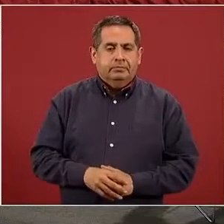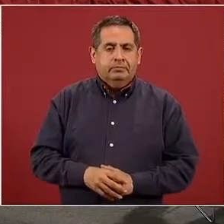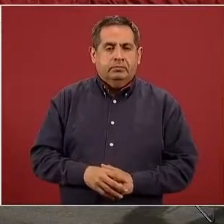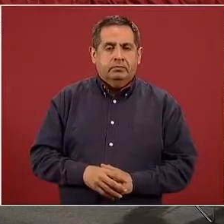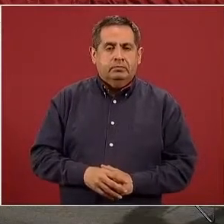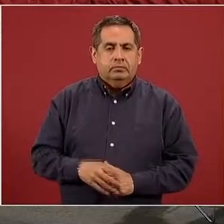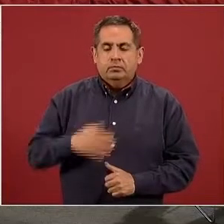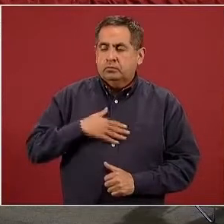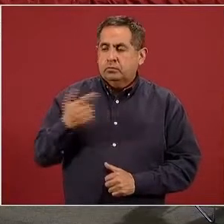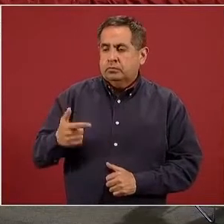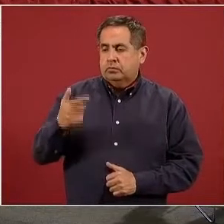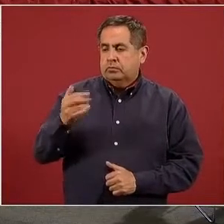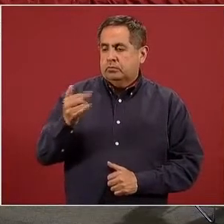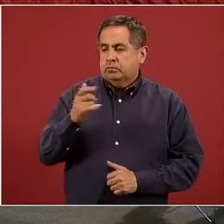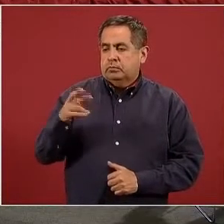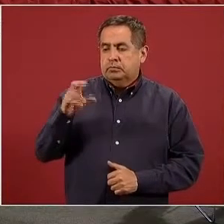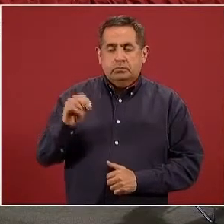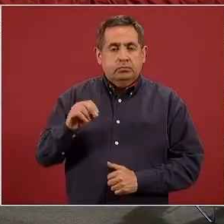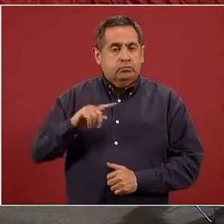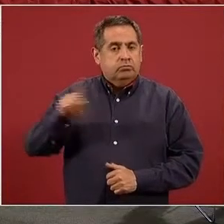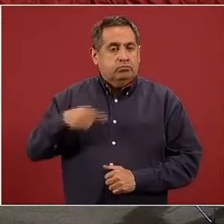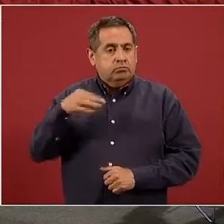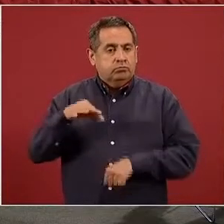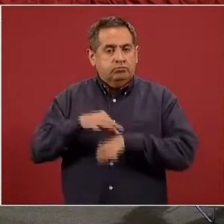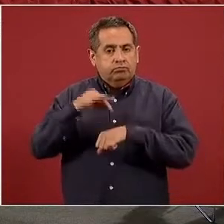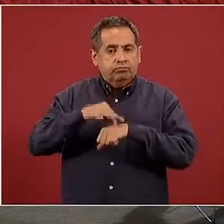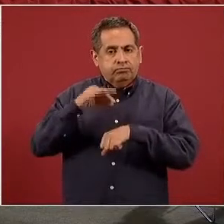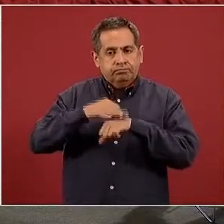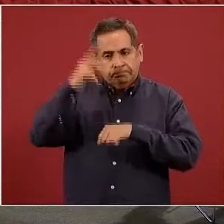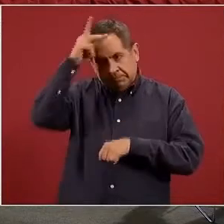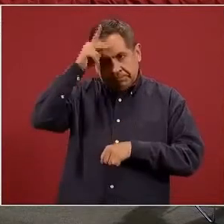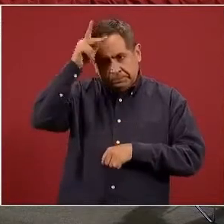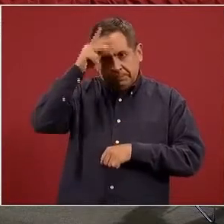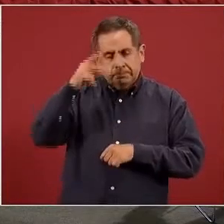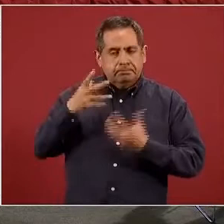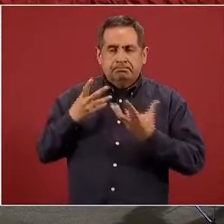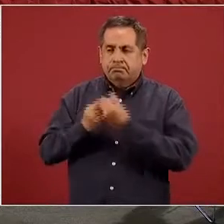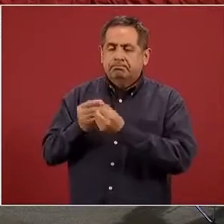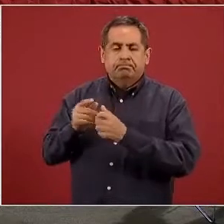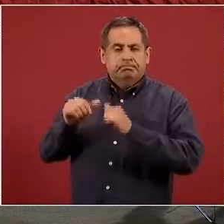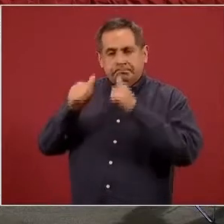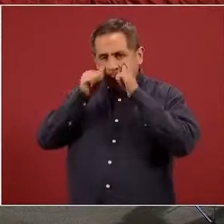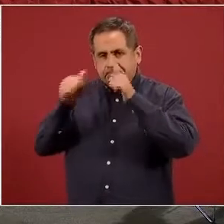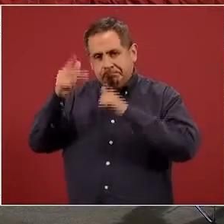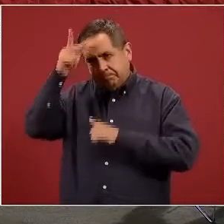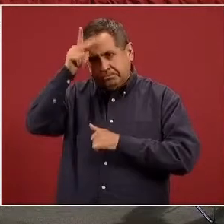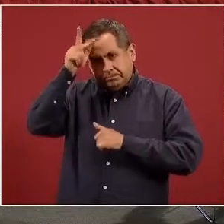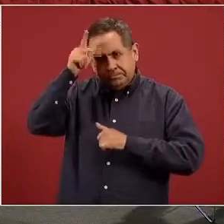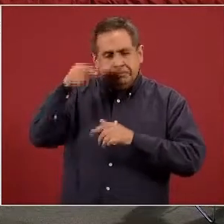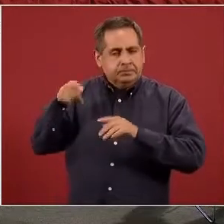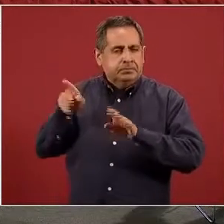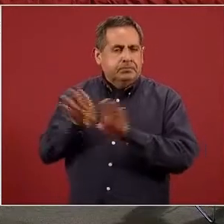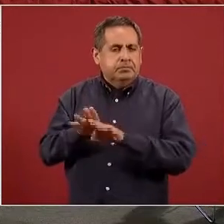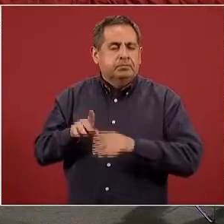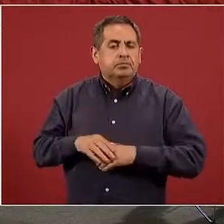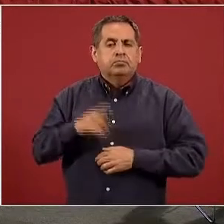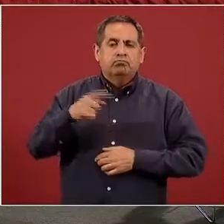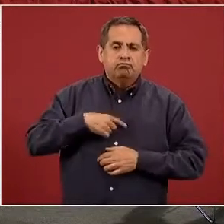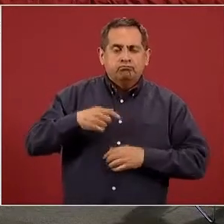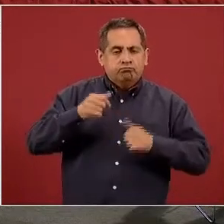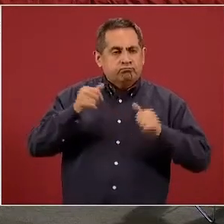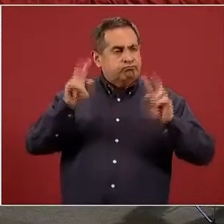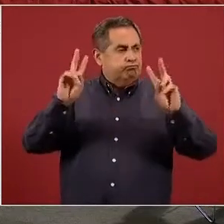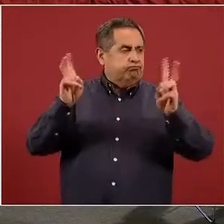Nuevamente, yo soy Guillermo Peñalosa, soy médico psiquiatra, adscrito a los servicios de atención psiquiátrica. Y pues bueno, vamos a hablar de este tema que pues